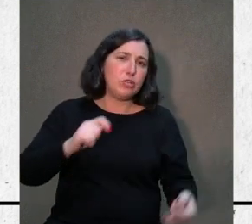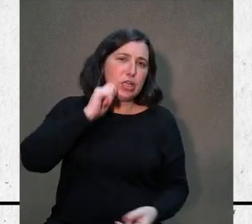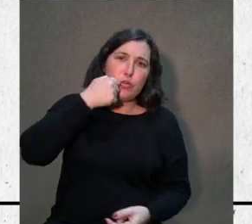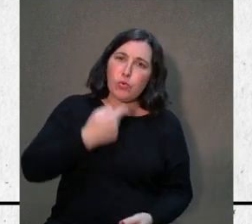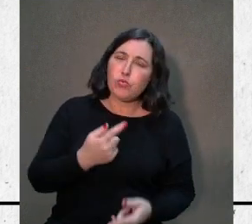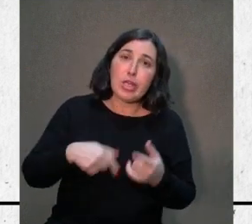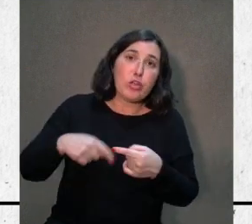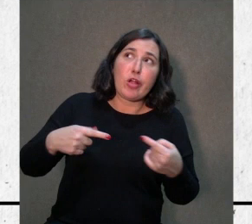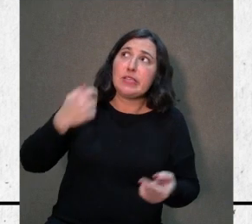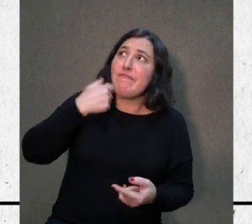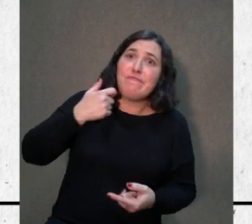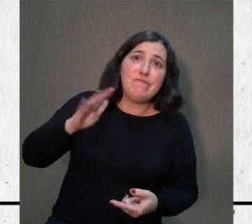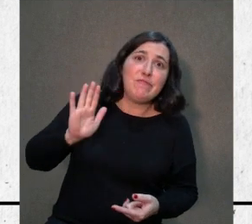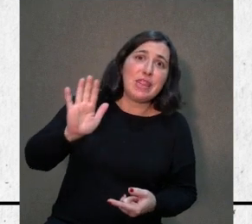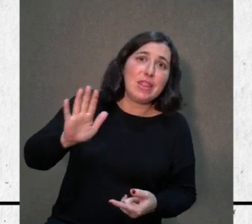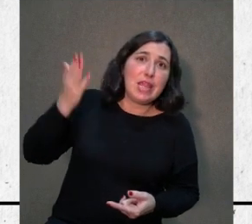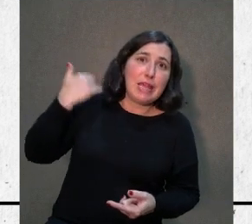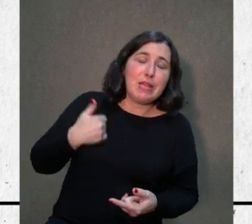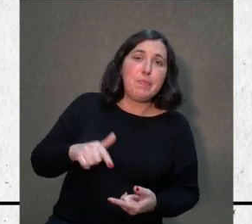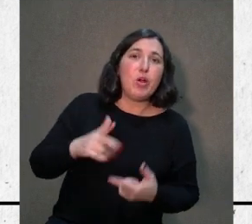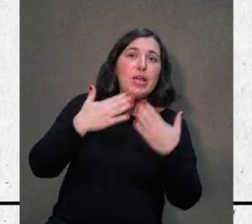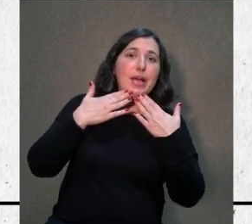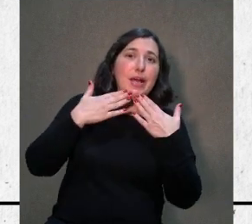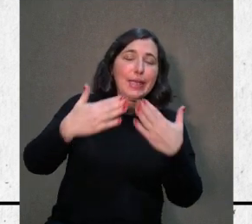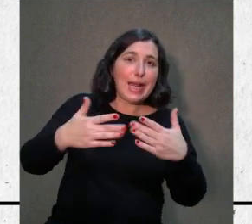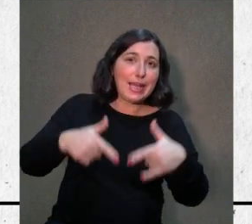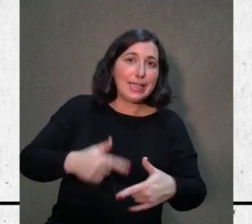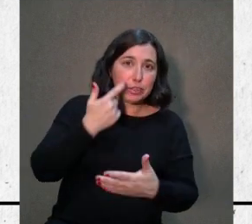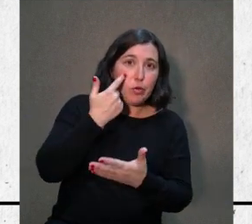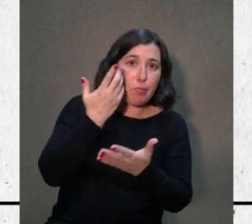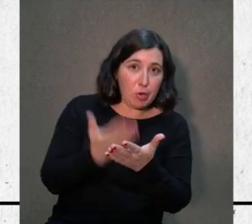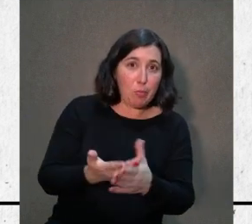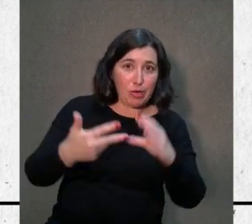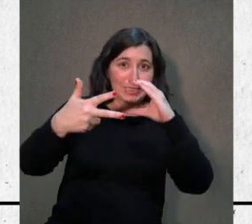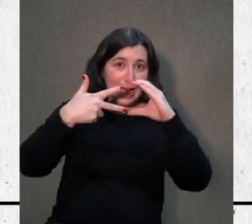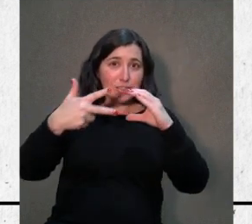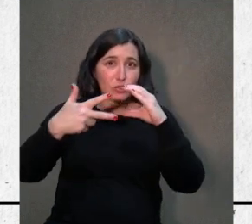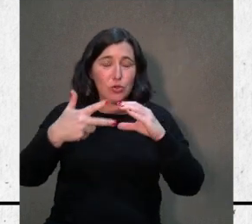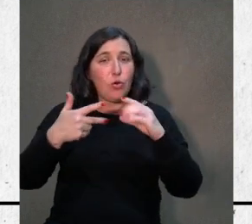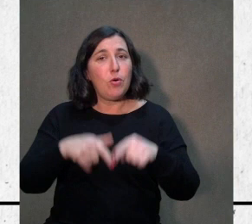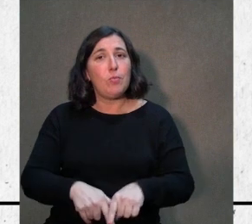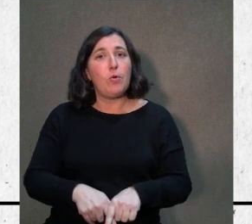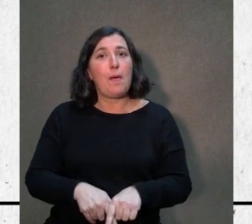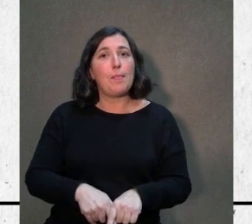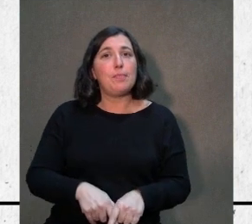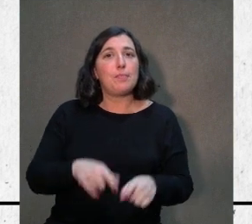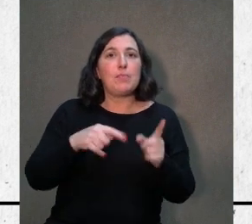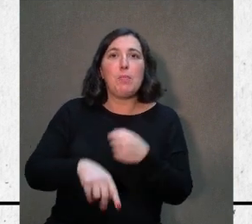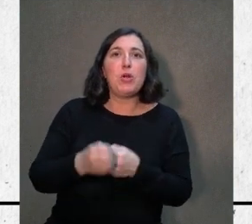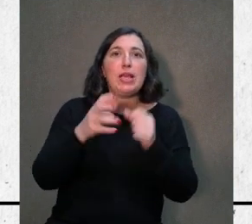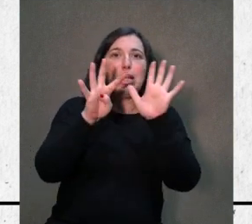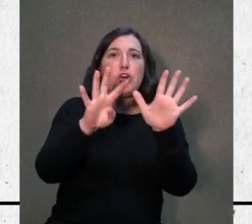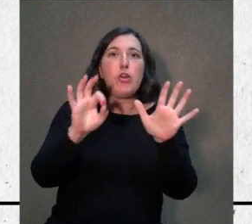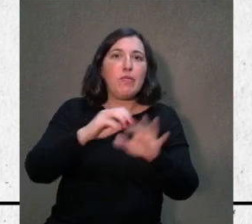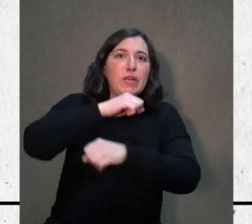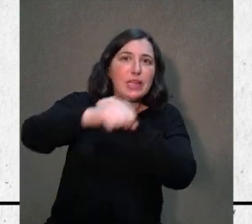todo lo que nos gusta y todo lo que quedó pendiente, porque agradezco esta iniciativa, este Zoom, para celebrar esto tan importante,